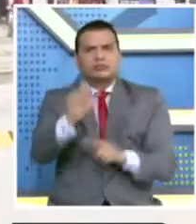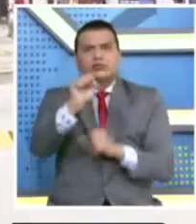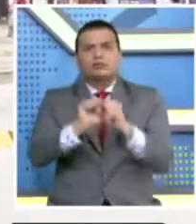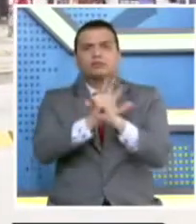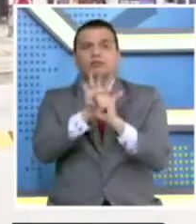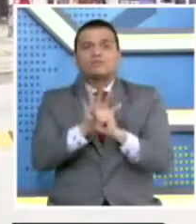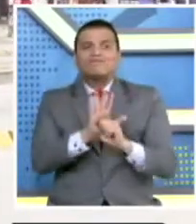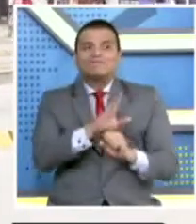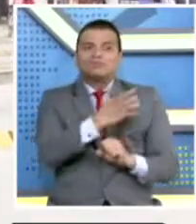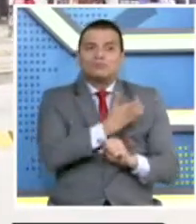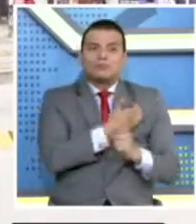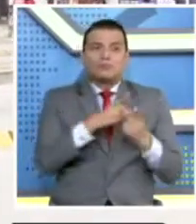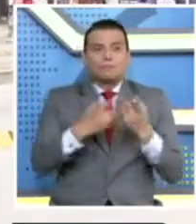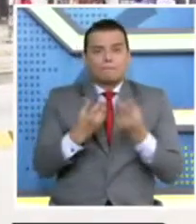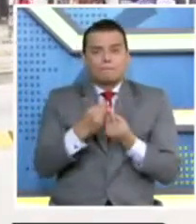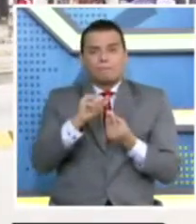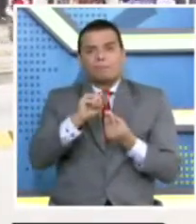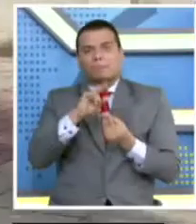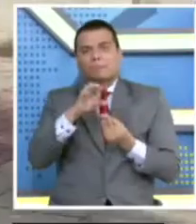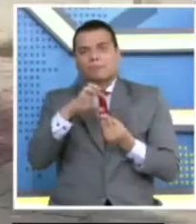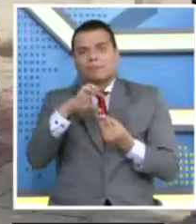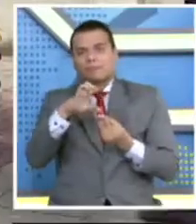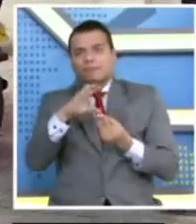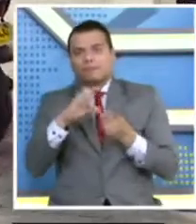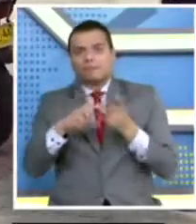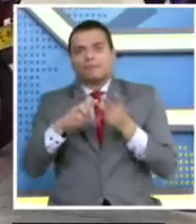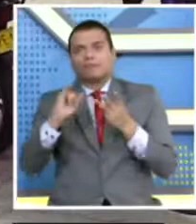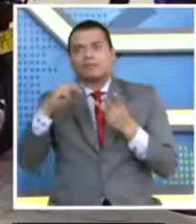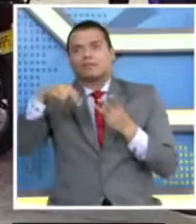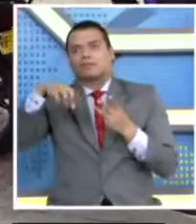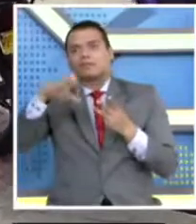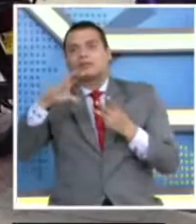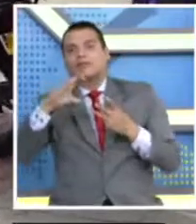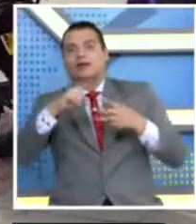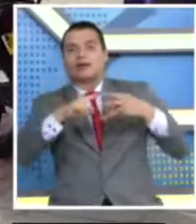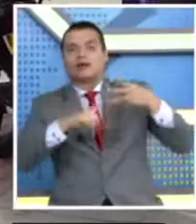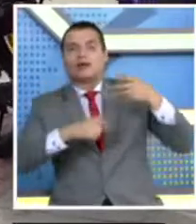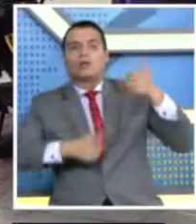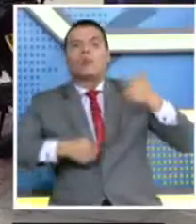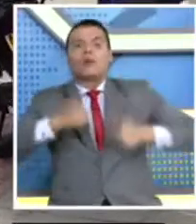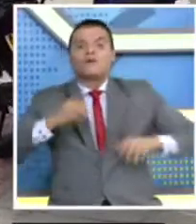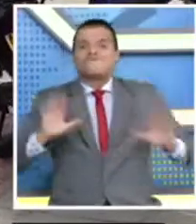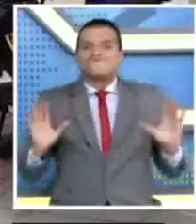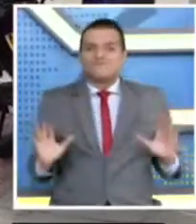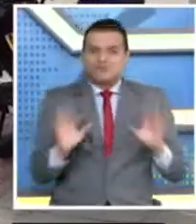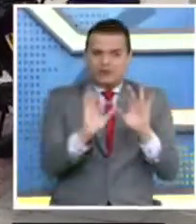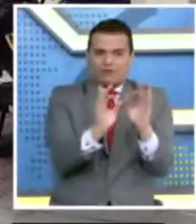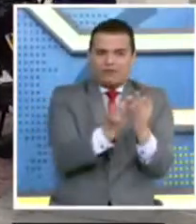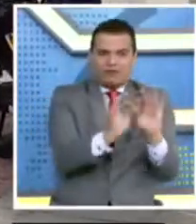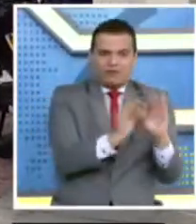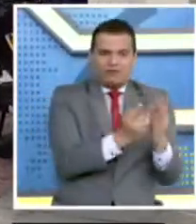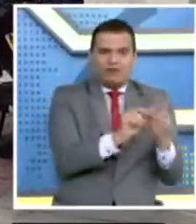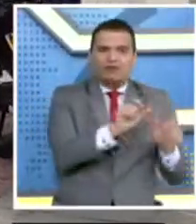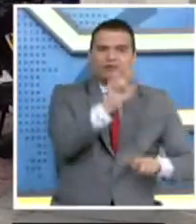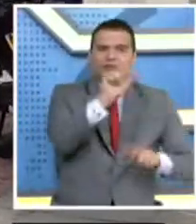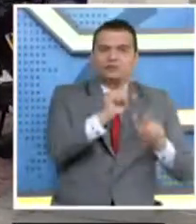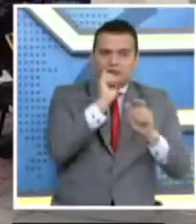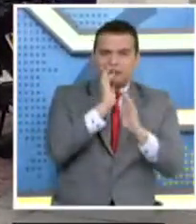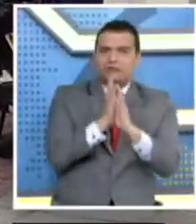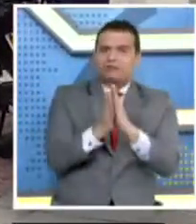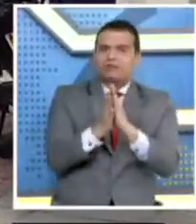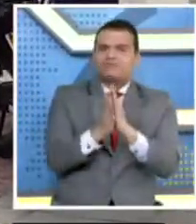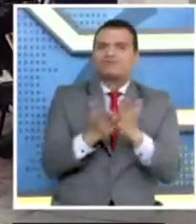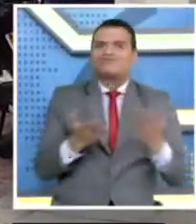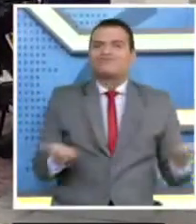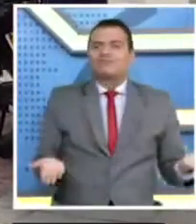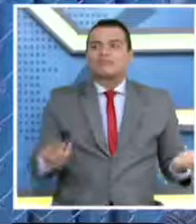si es a la alcaldía, a la USPEC o al INPEC. En total incertidumbre se encuentran los familiares de los 5.369 presos que tiene hoy la